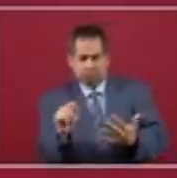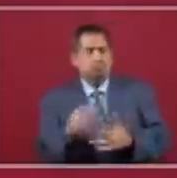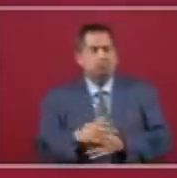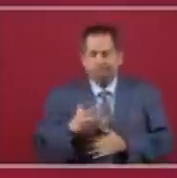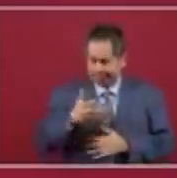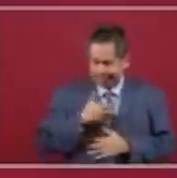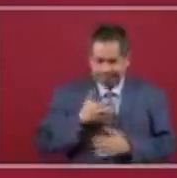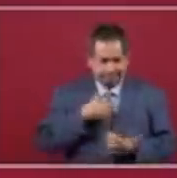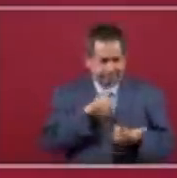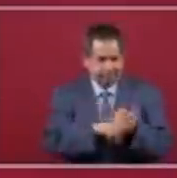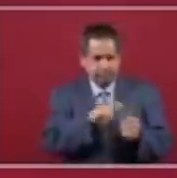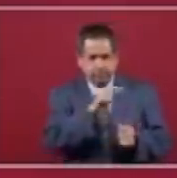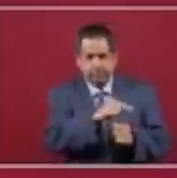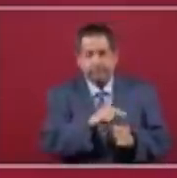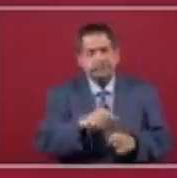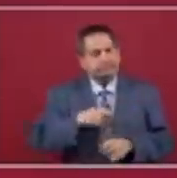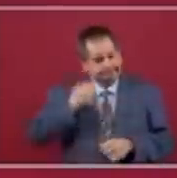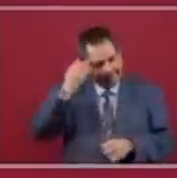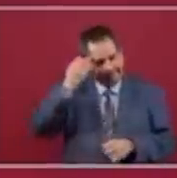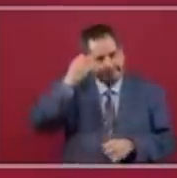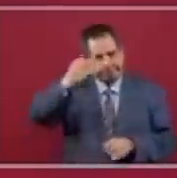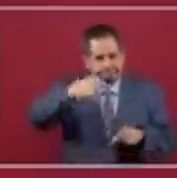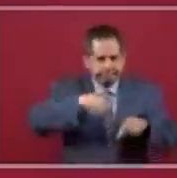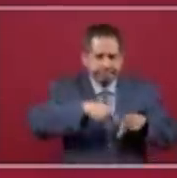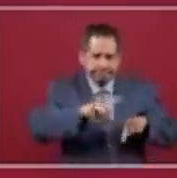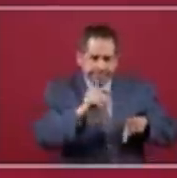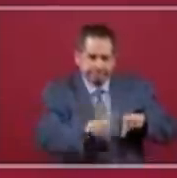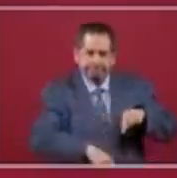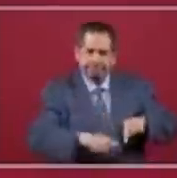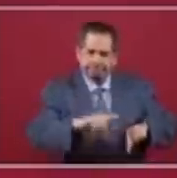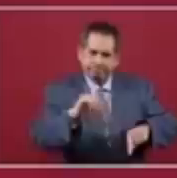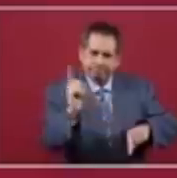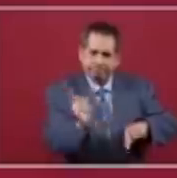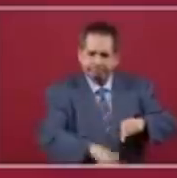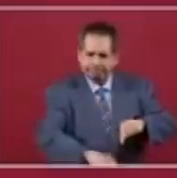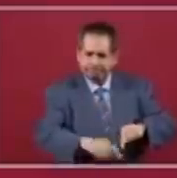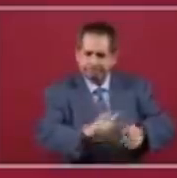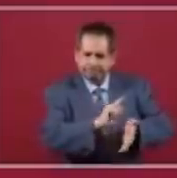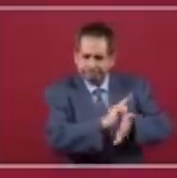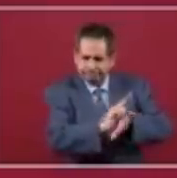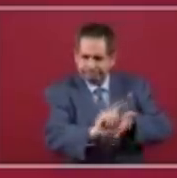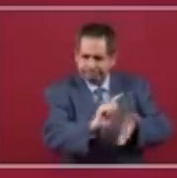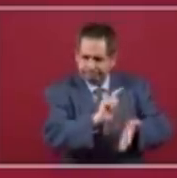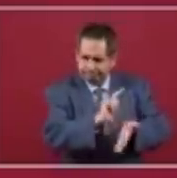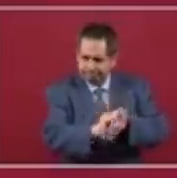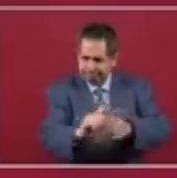ahí. Nos va a llevar algún tiempo, pero vamos a ir limpiando.